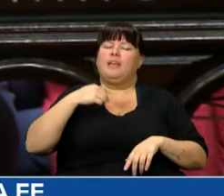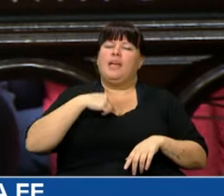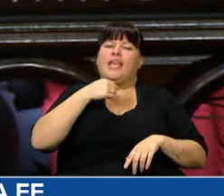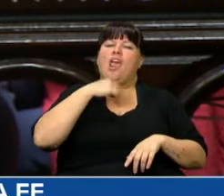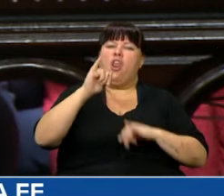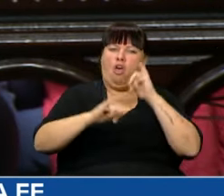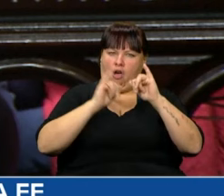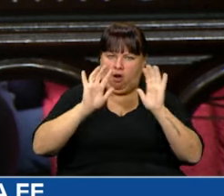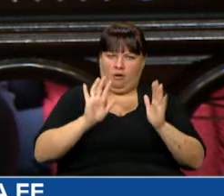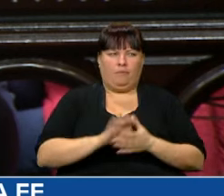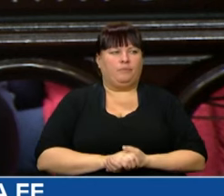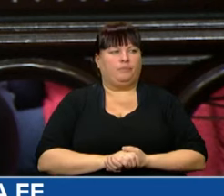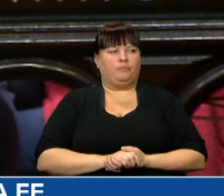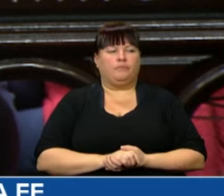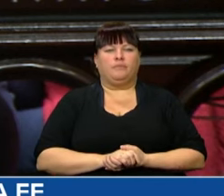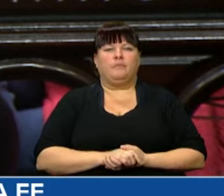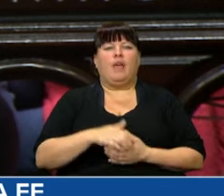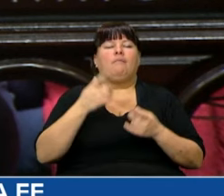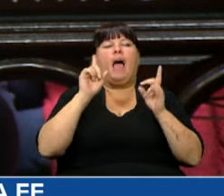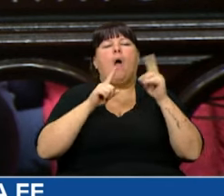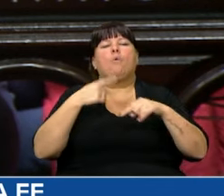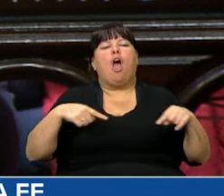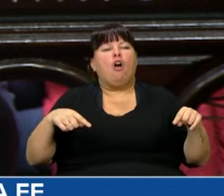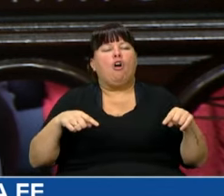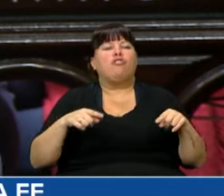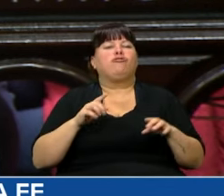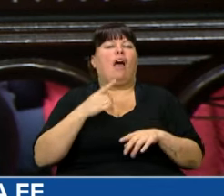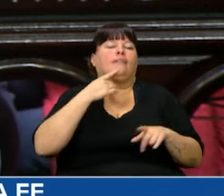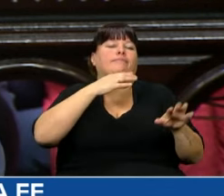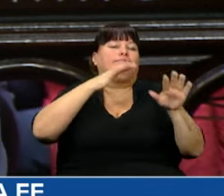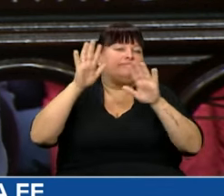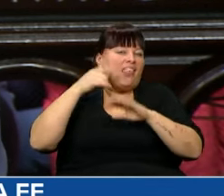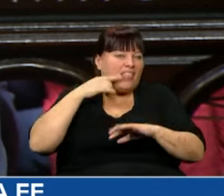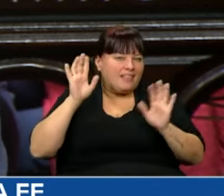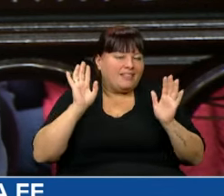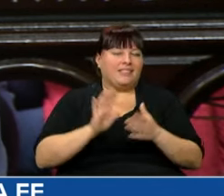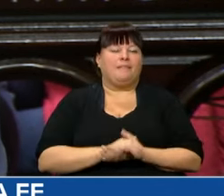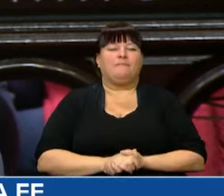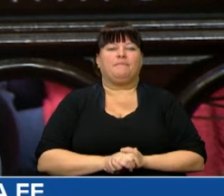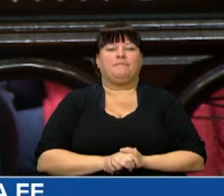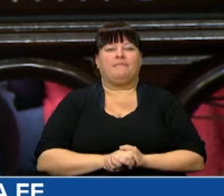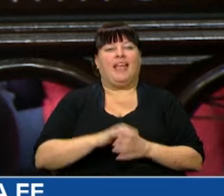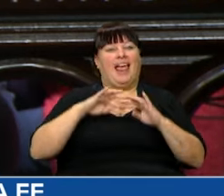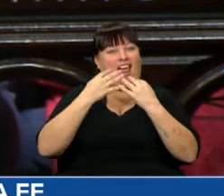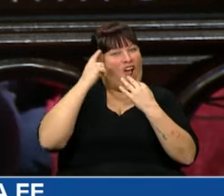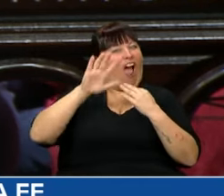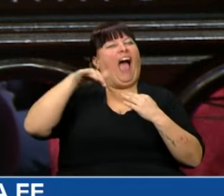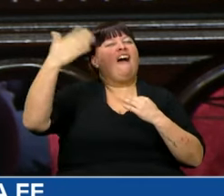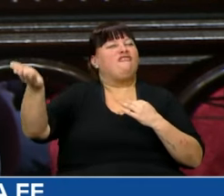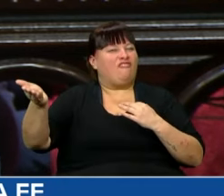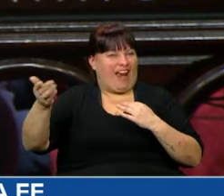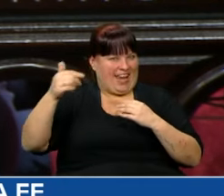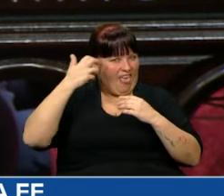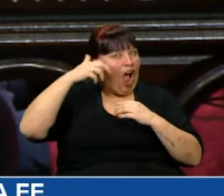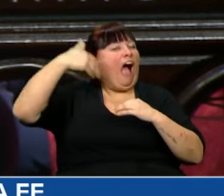Y yo quiero hacer una mención, porque hay cosas que se dicen afuera de este Congreso, que pasan